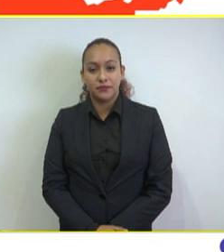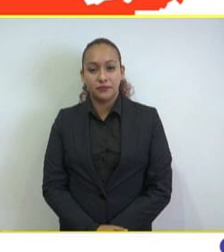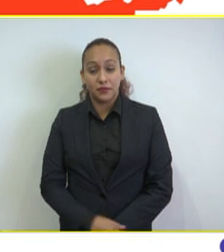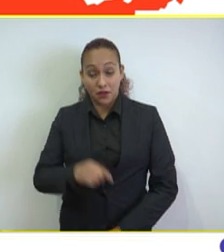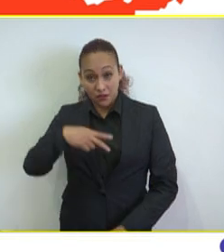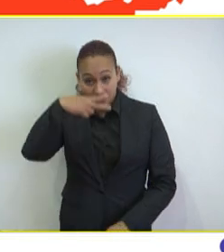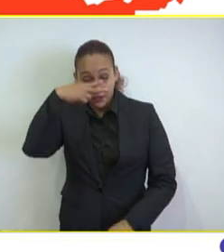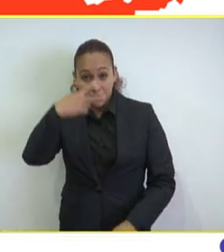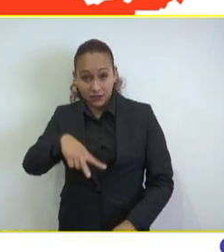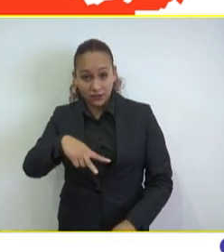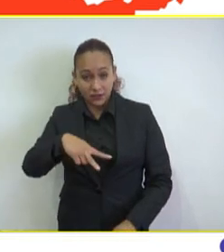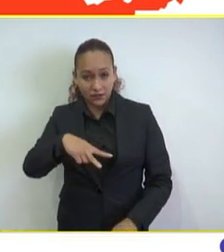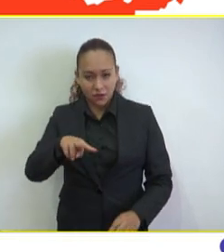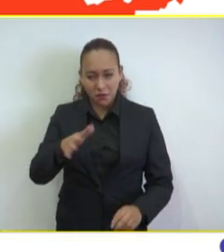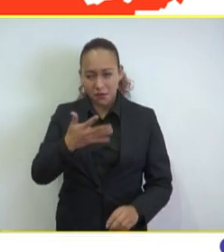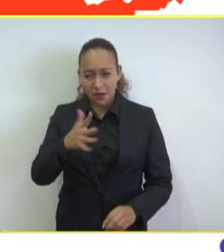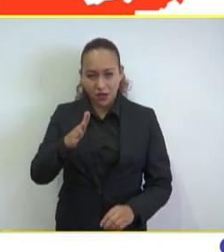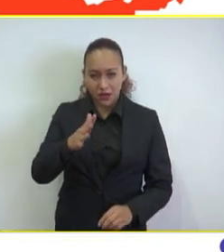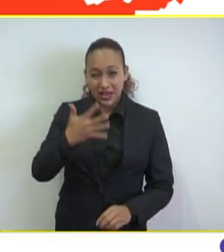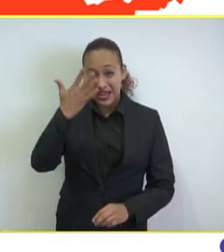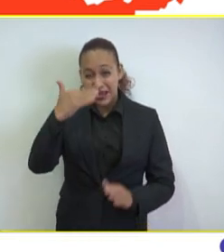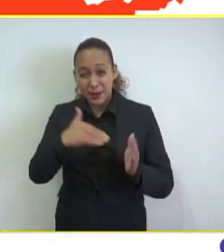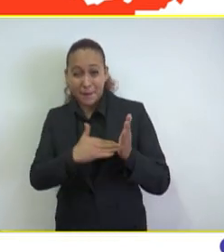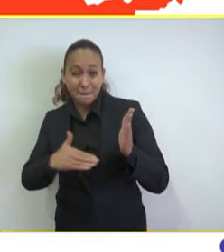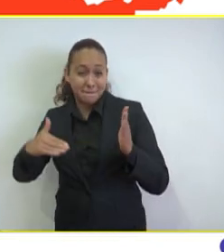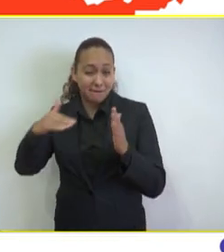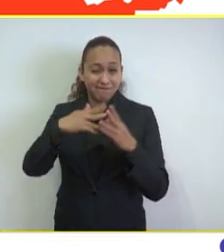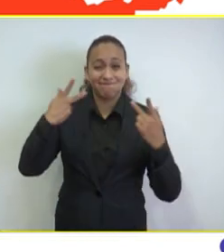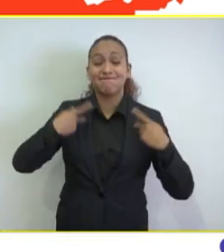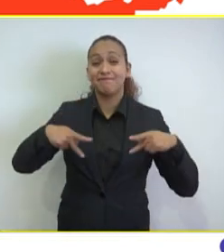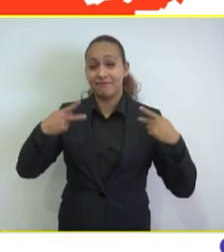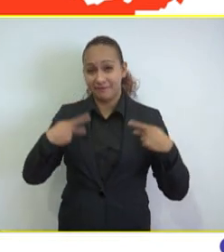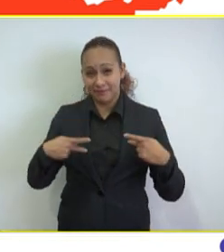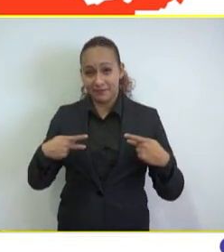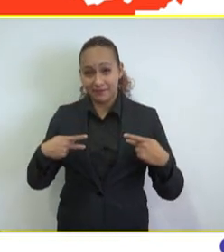En México hay alrededor de 5 millones de personas